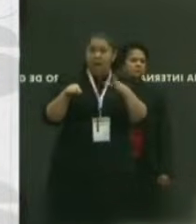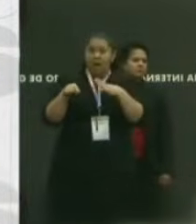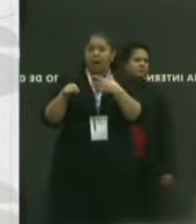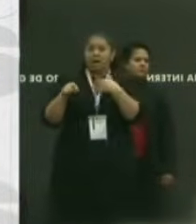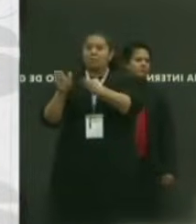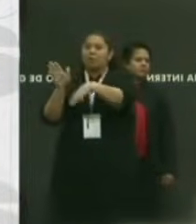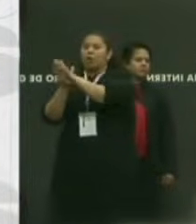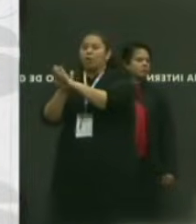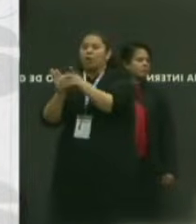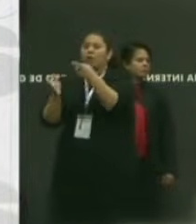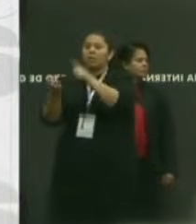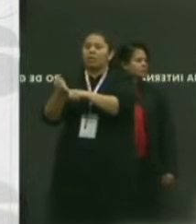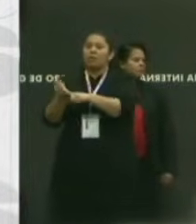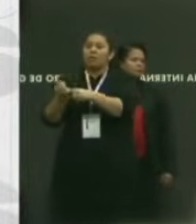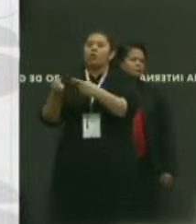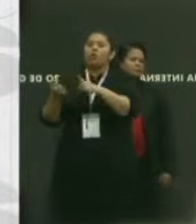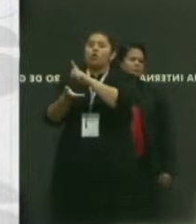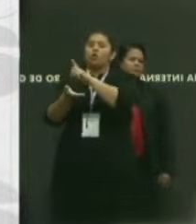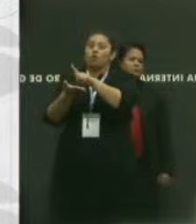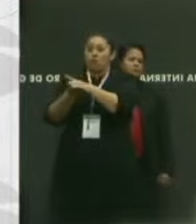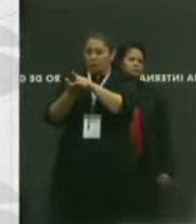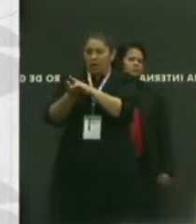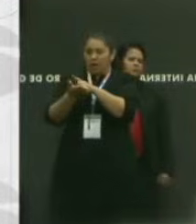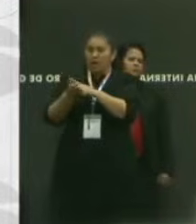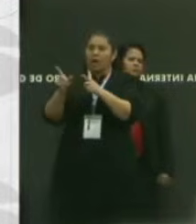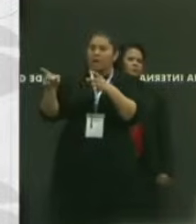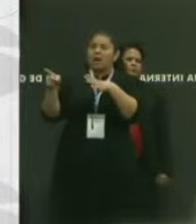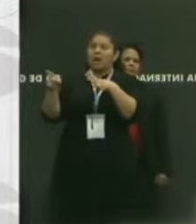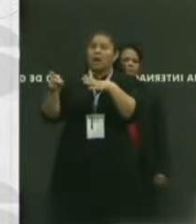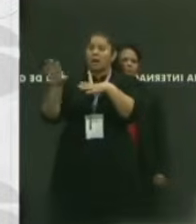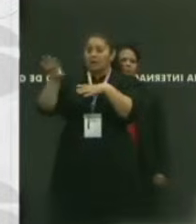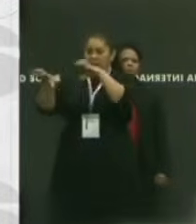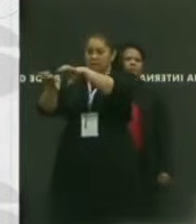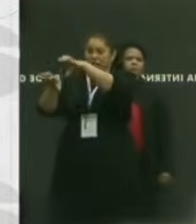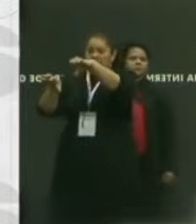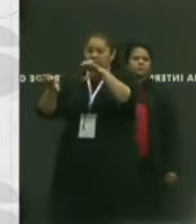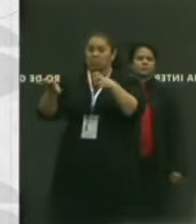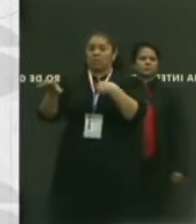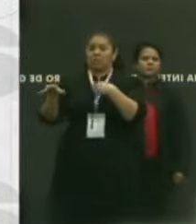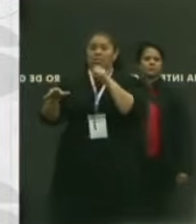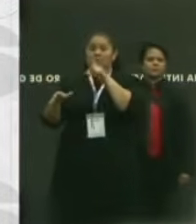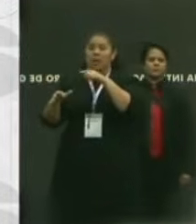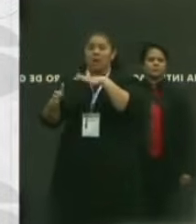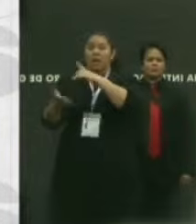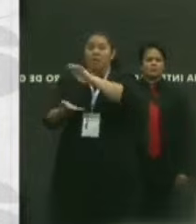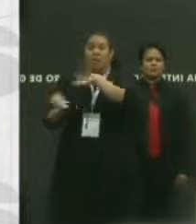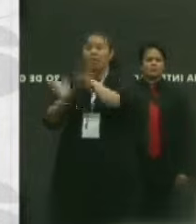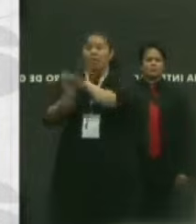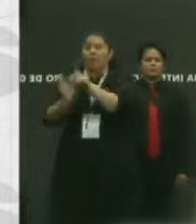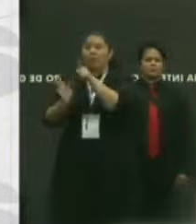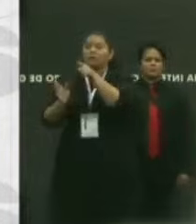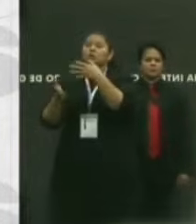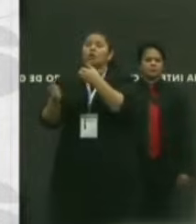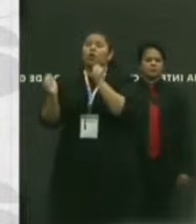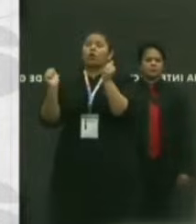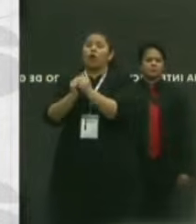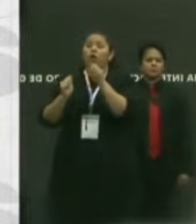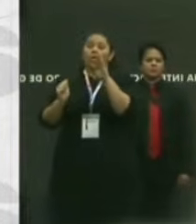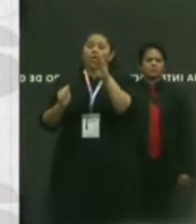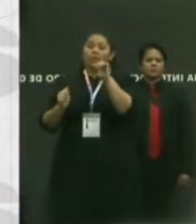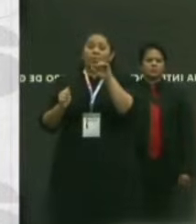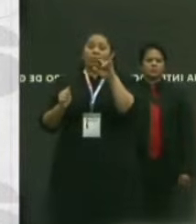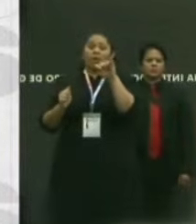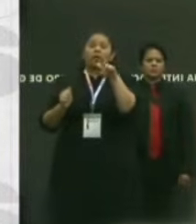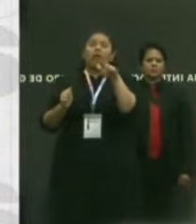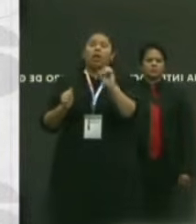muy arrogante Anabel Hernández, porque se supo vender muy bien ella como la gran periodista y la gran investigadora. Era lo que nos repetía